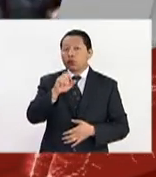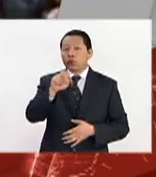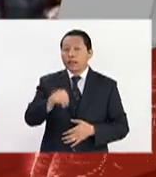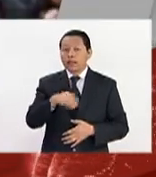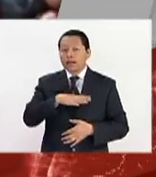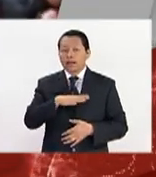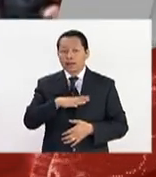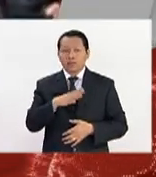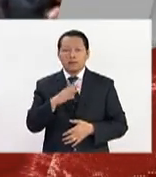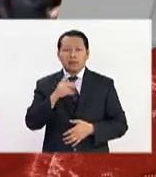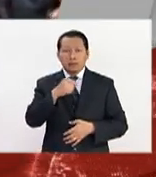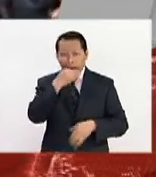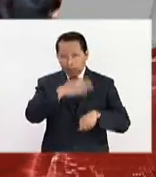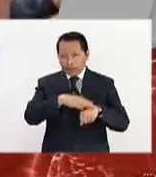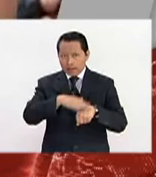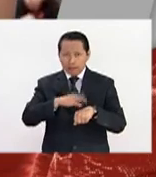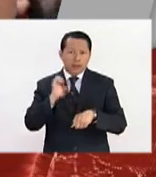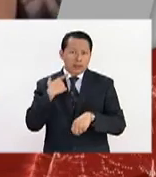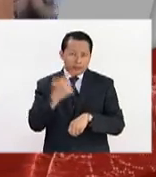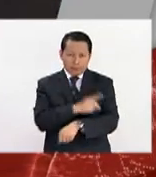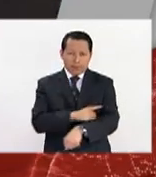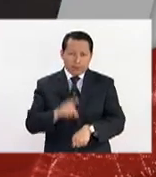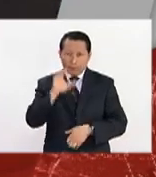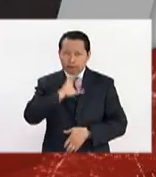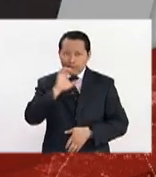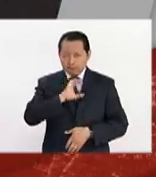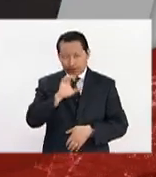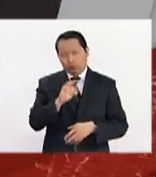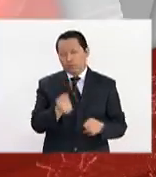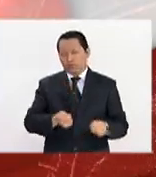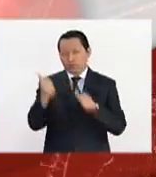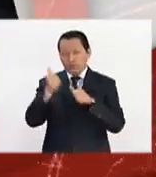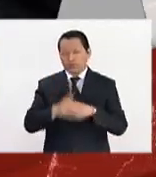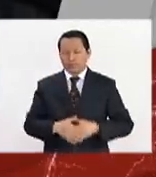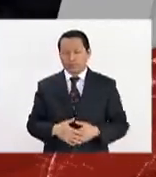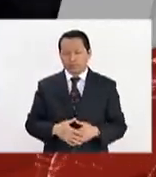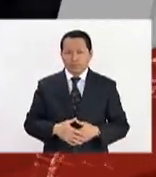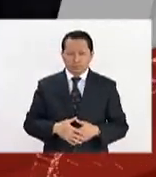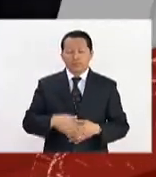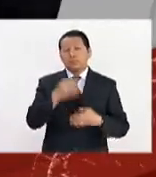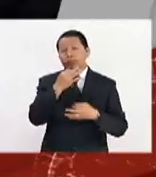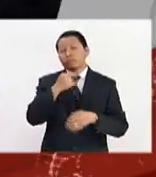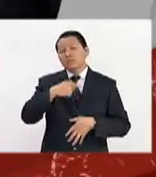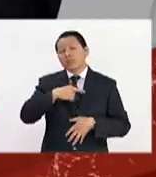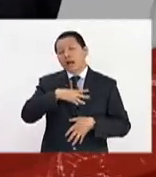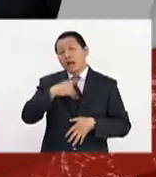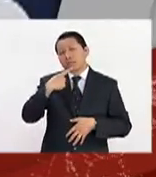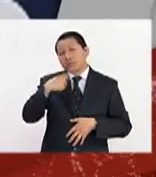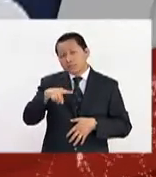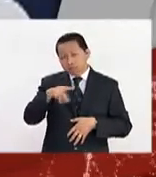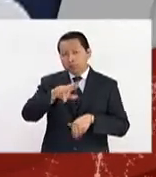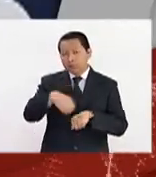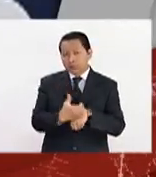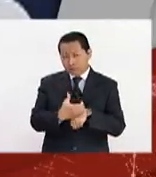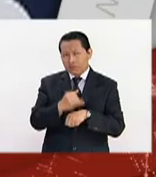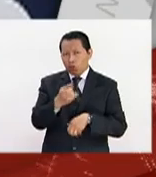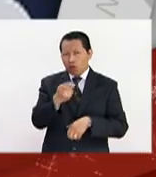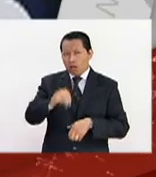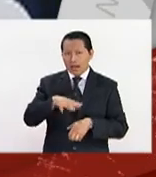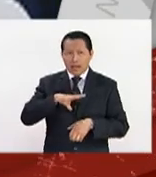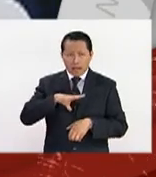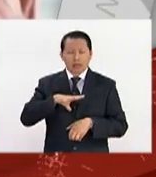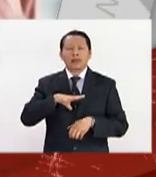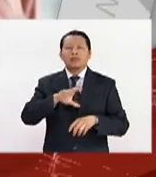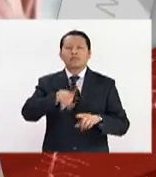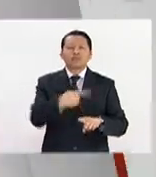Justicia notifica al exdelegado de Venustiano Carranza su destitución. Acusan al candidato republicano Roy Moore de abuso